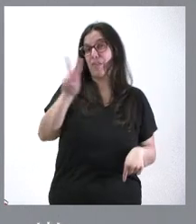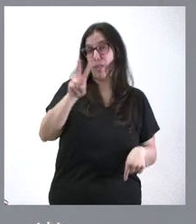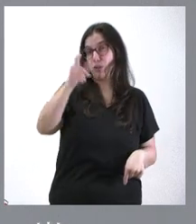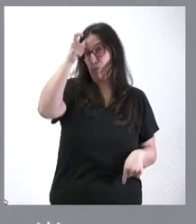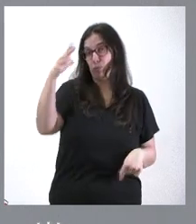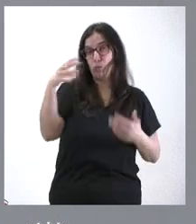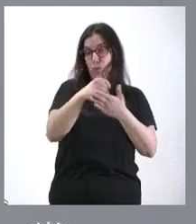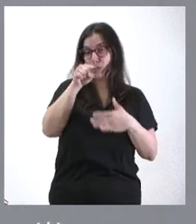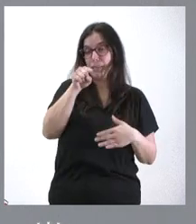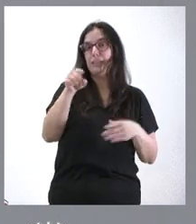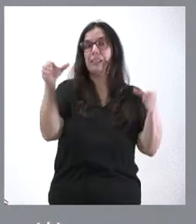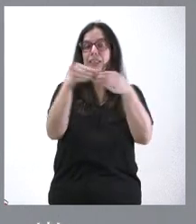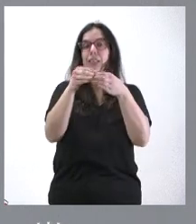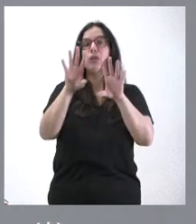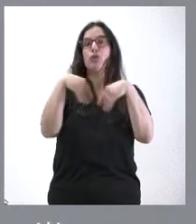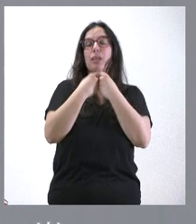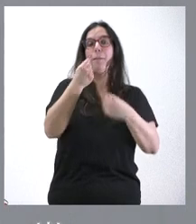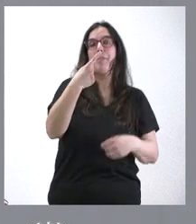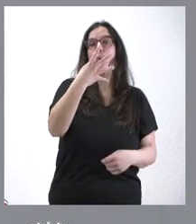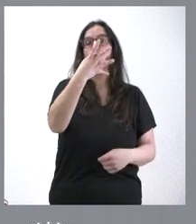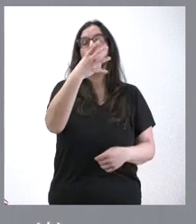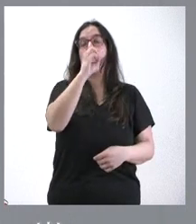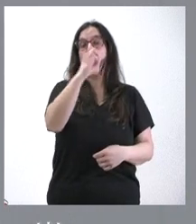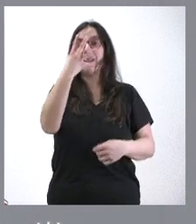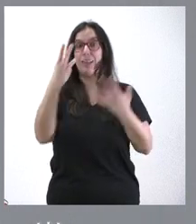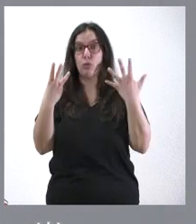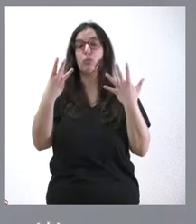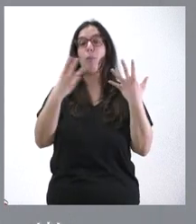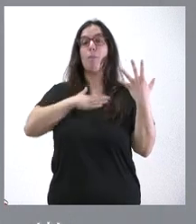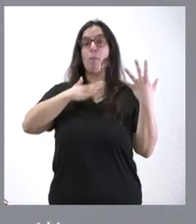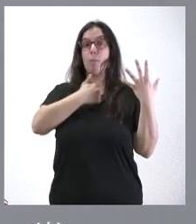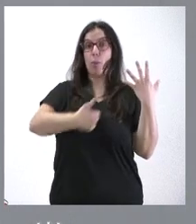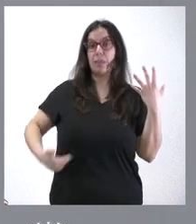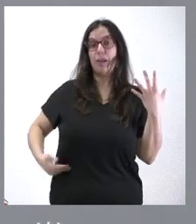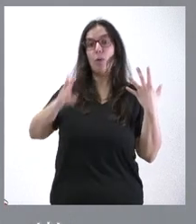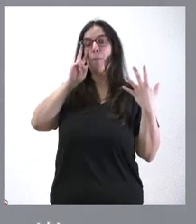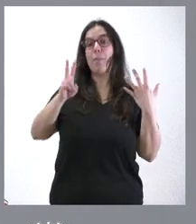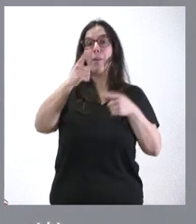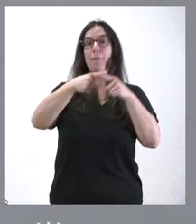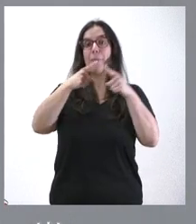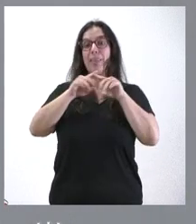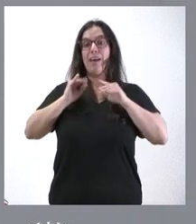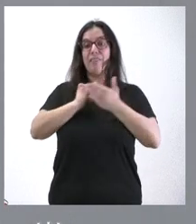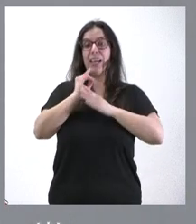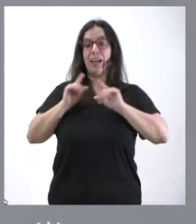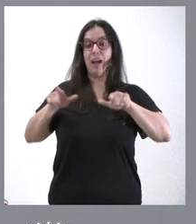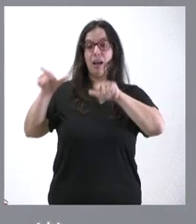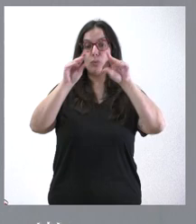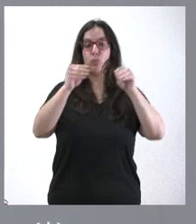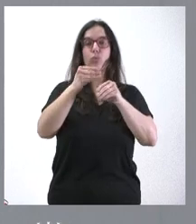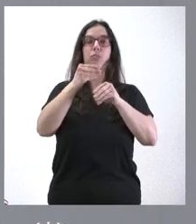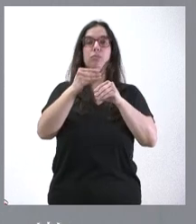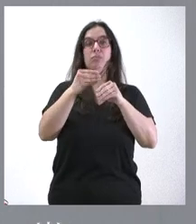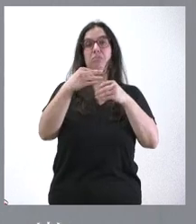afecta un total de 1048 propietarios que verán incrementada la superficie media de sus fincas que pasarán de